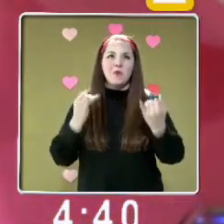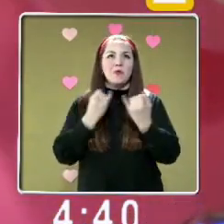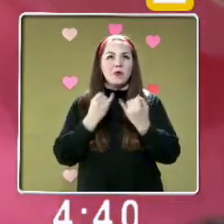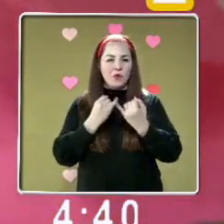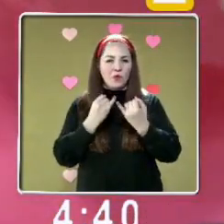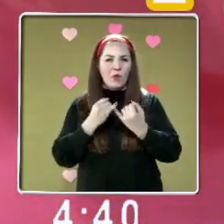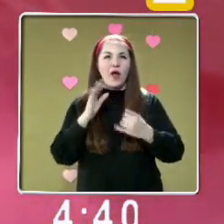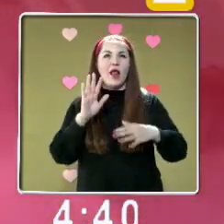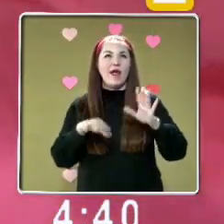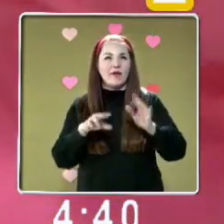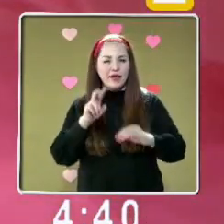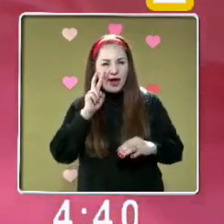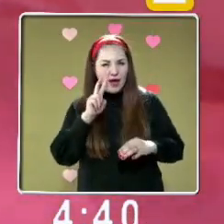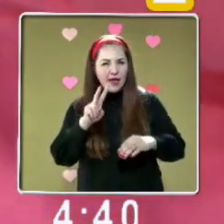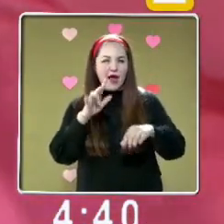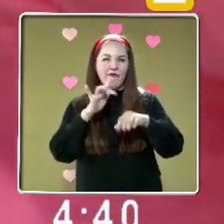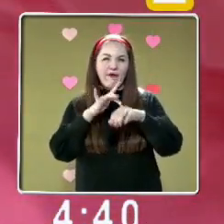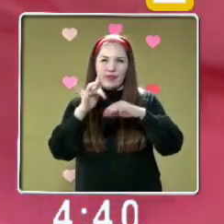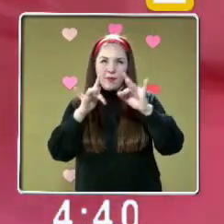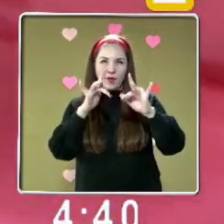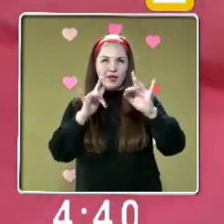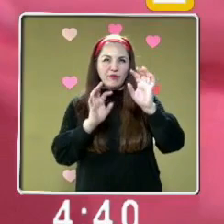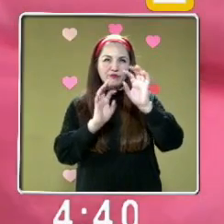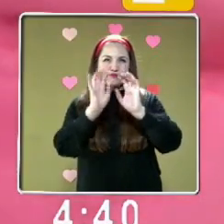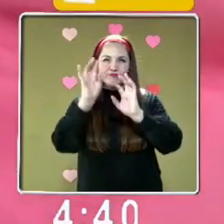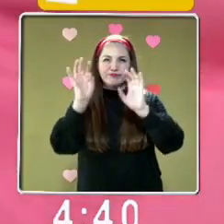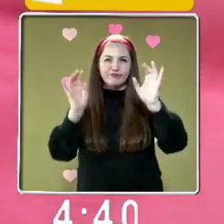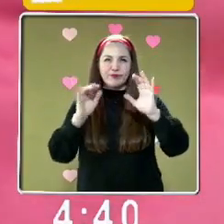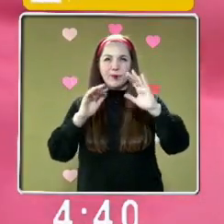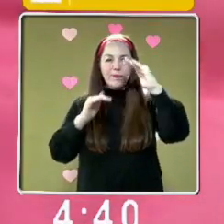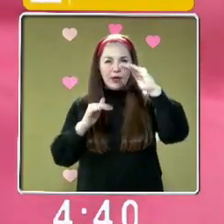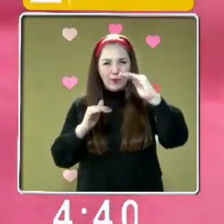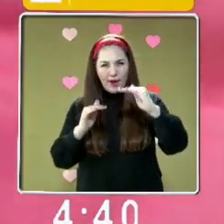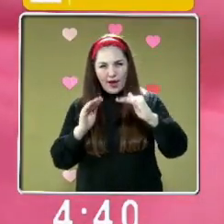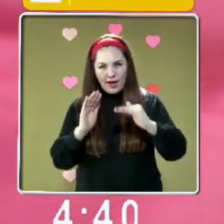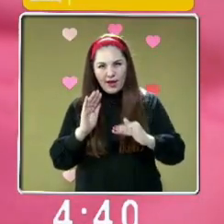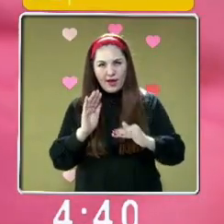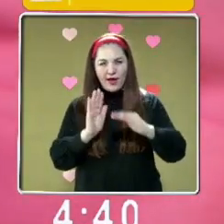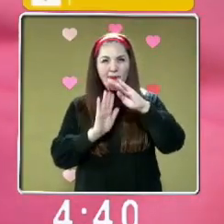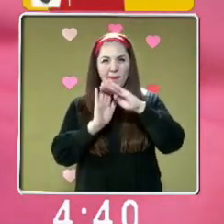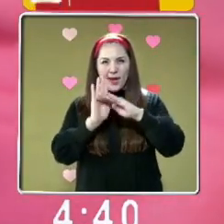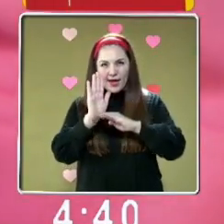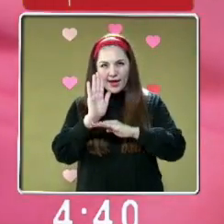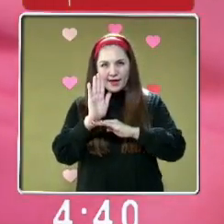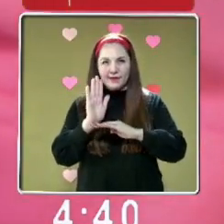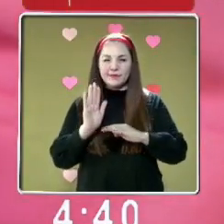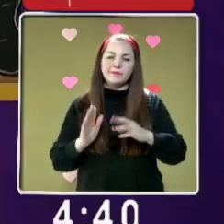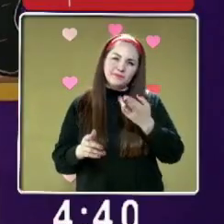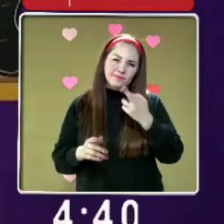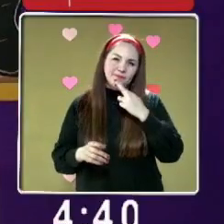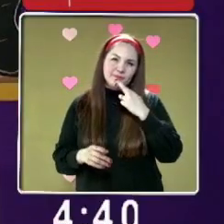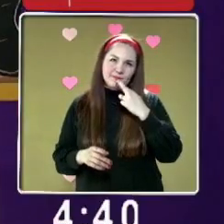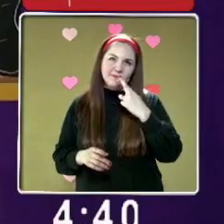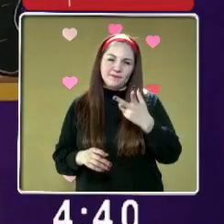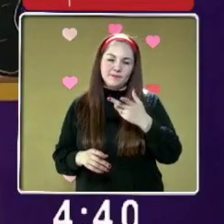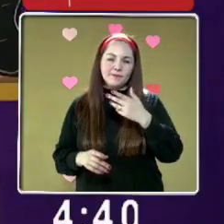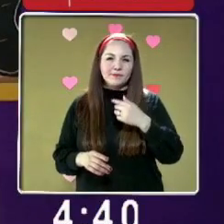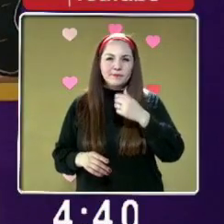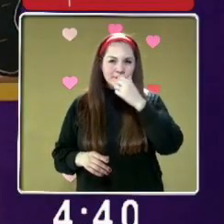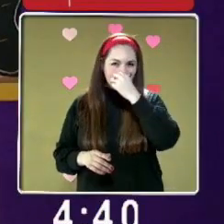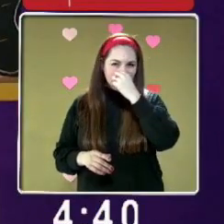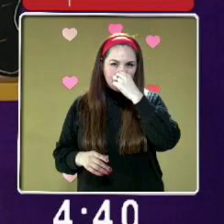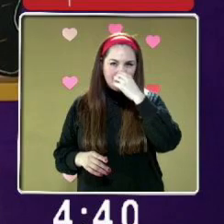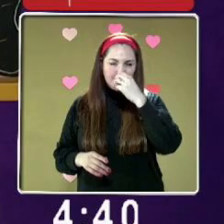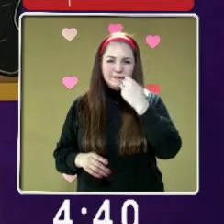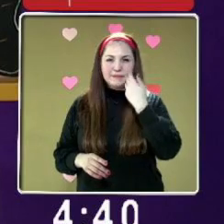que diamantina o algo que todavía se encuentra en la parte superior. Incluso, maestra, a mí me gustaría hacer como la analogía o la metáfora de